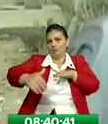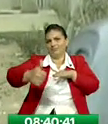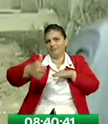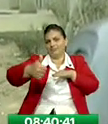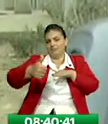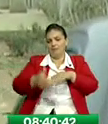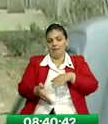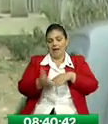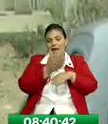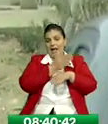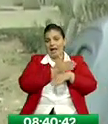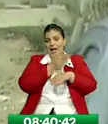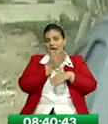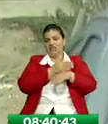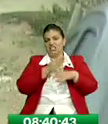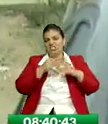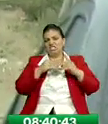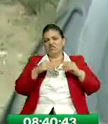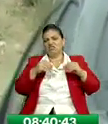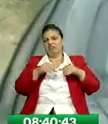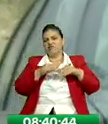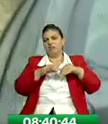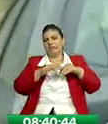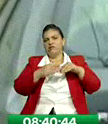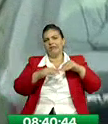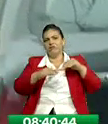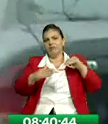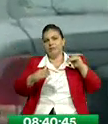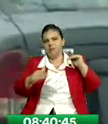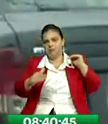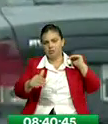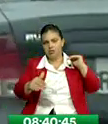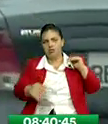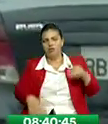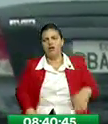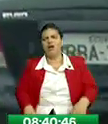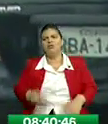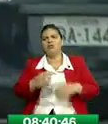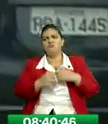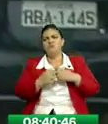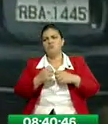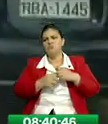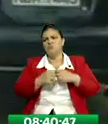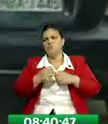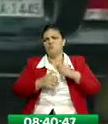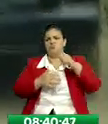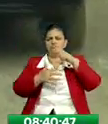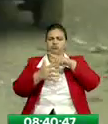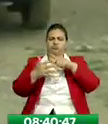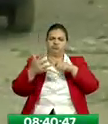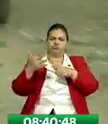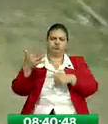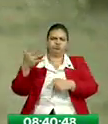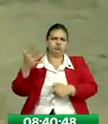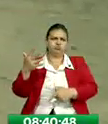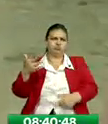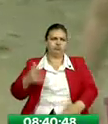hay muchas quejas, pero poco a poco vamos a ir apaleando. Tenemos aquí la intervención también